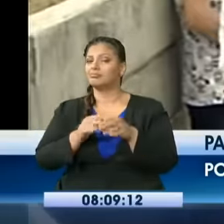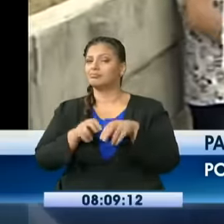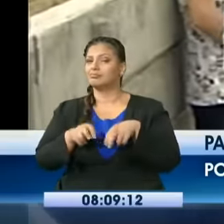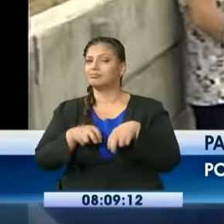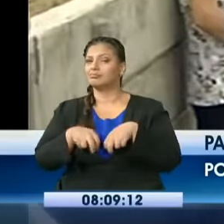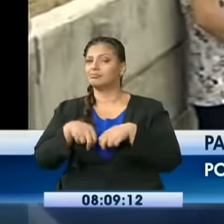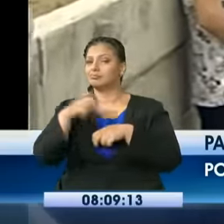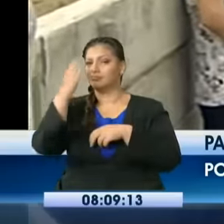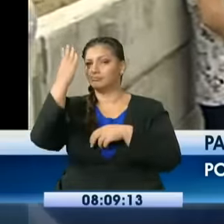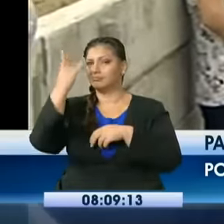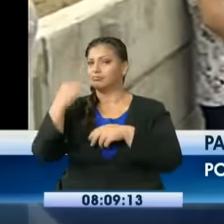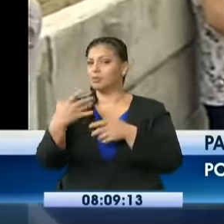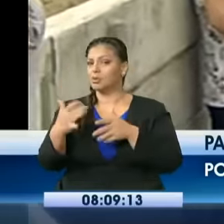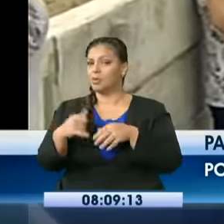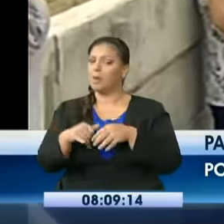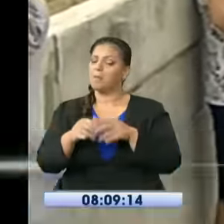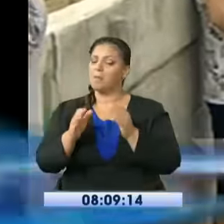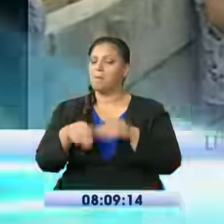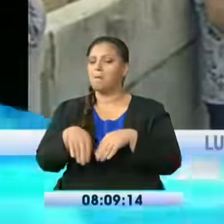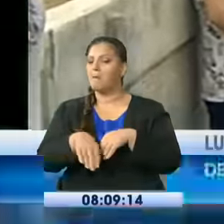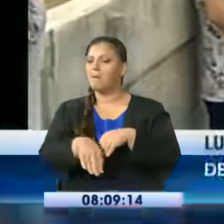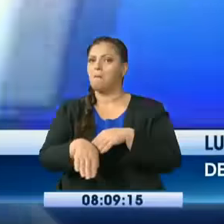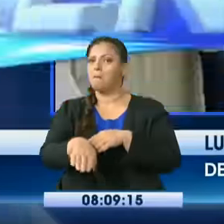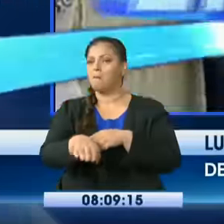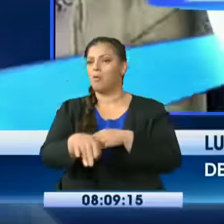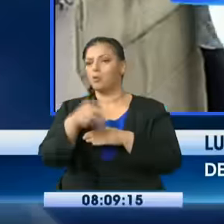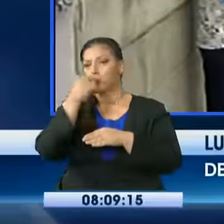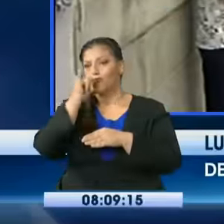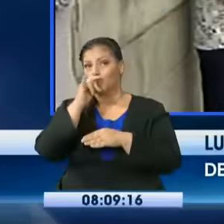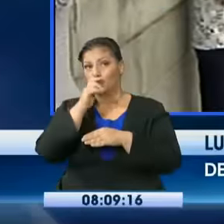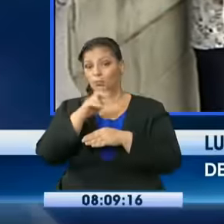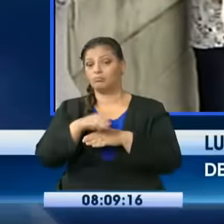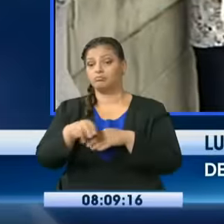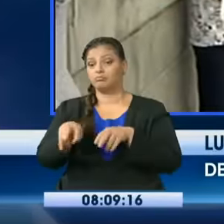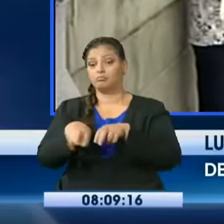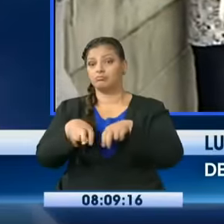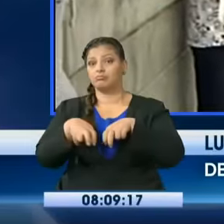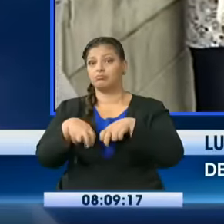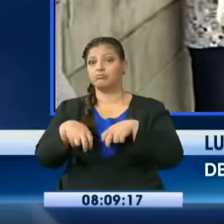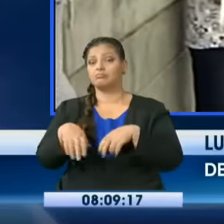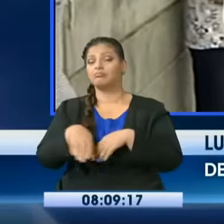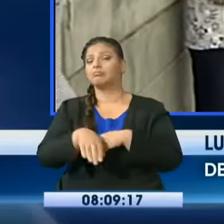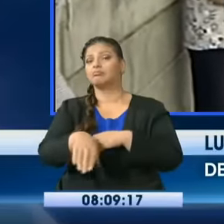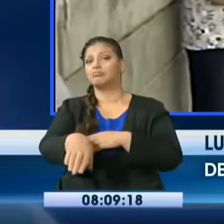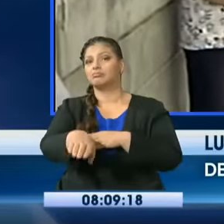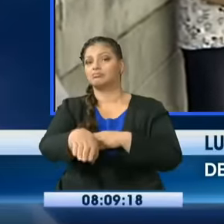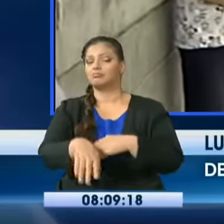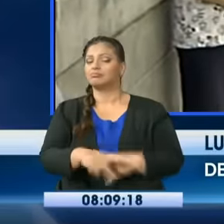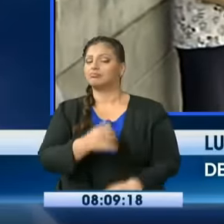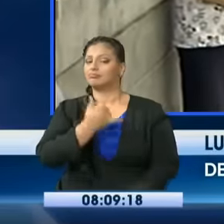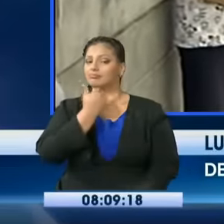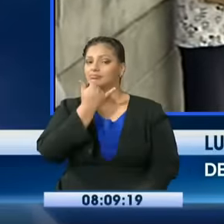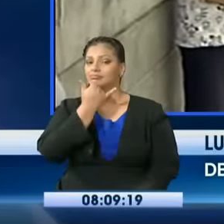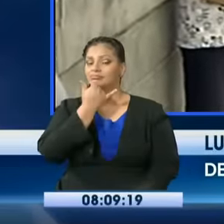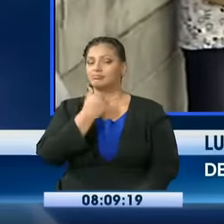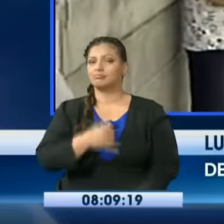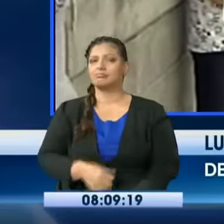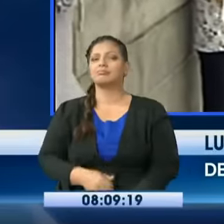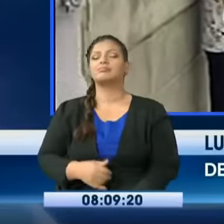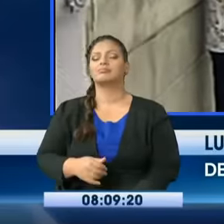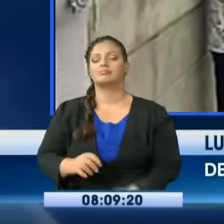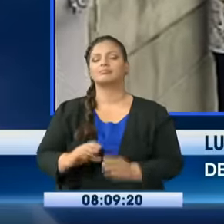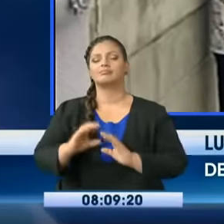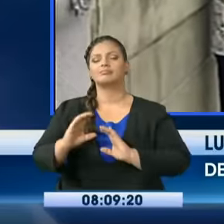Conversamos hace un rato también con otro representante de la ATM, quien nos manifestó que ya incluso ha habido citaciones contra esos expresos. Pero más adelante vamos a